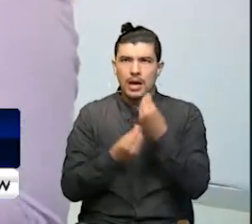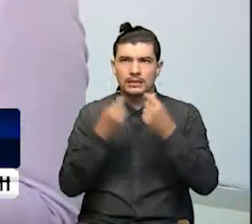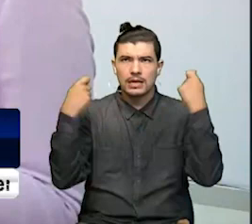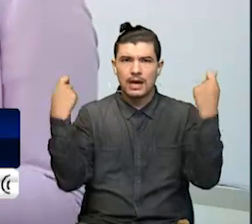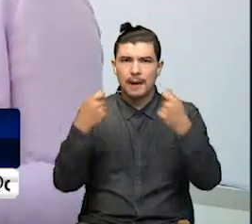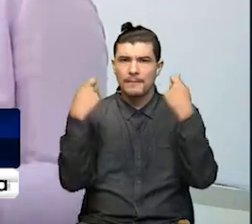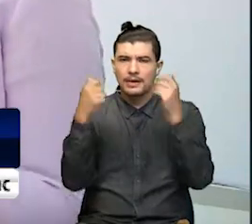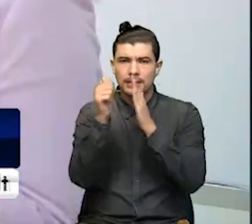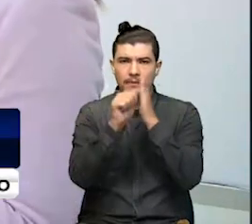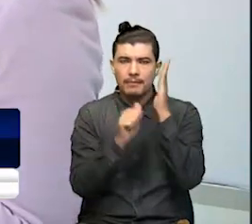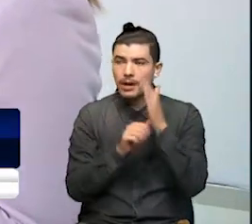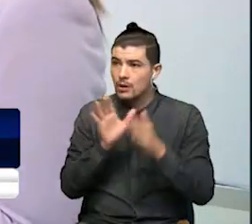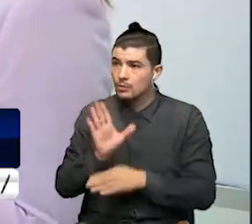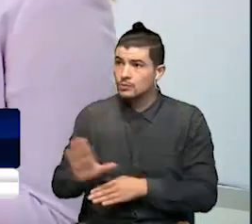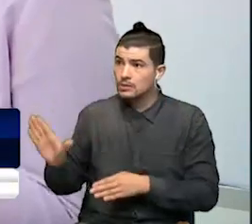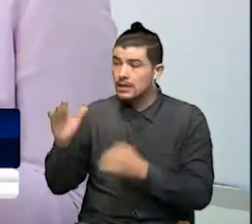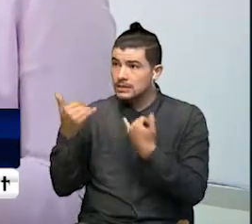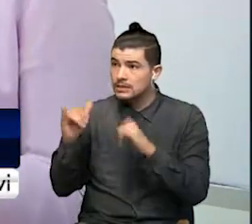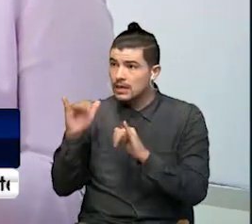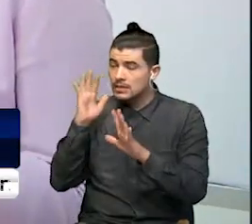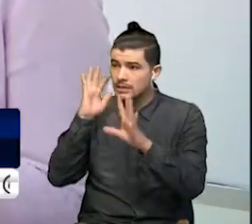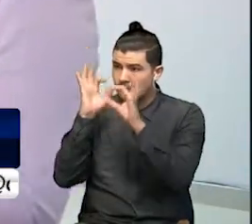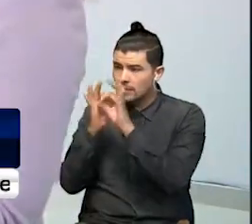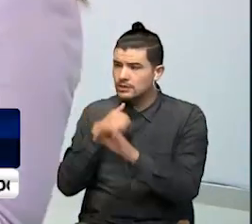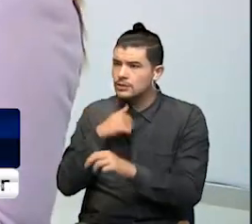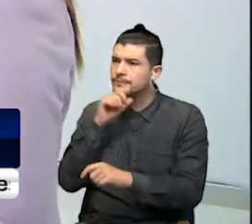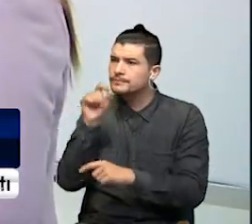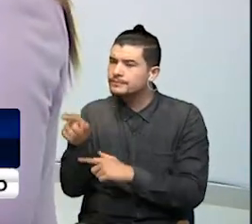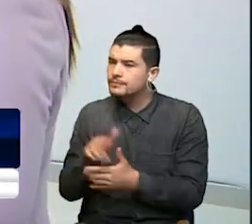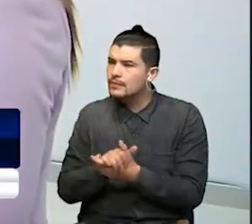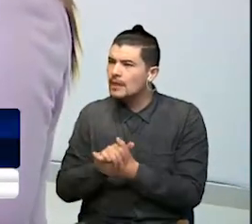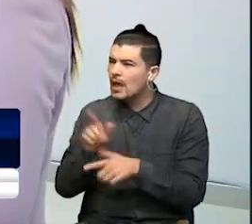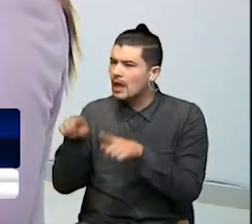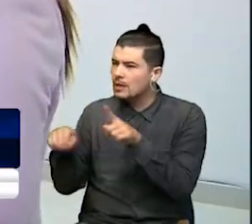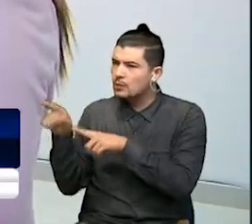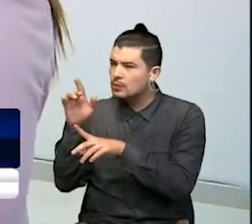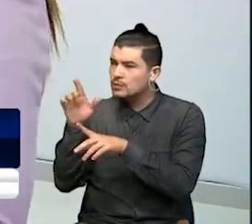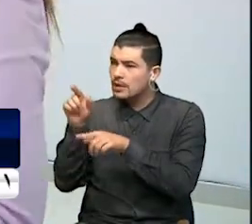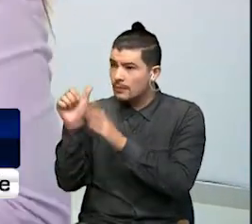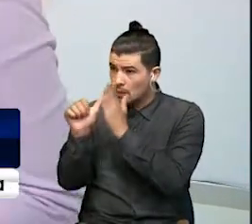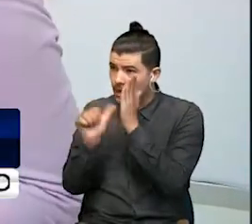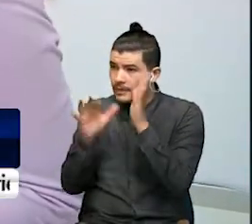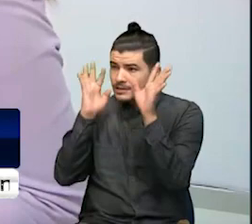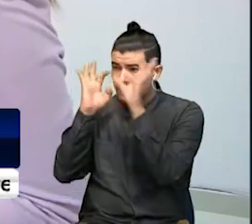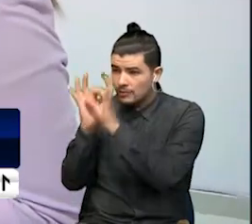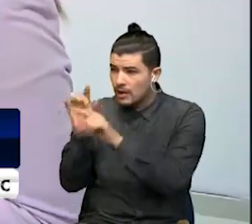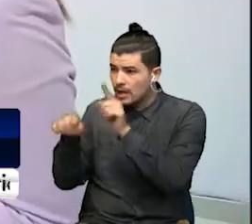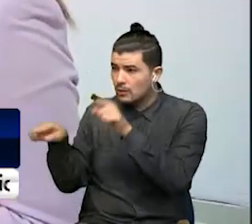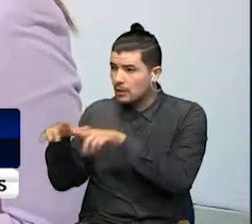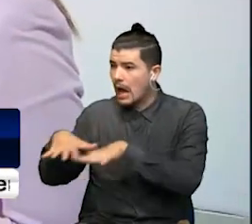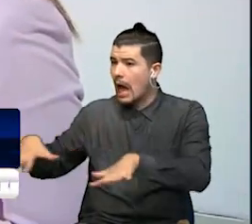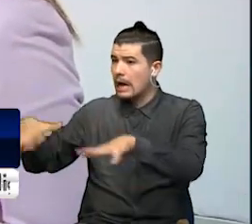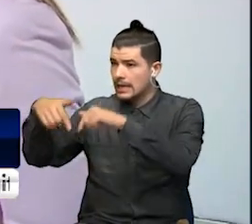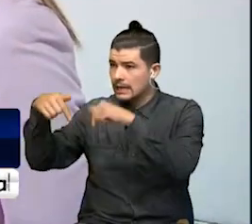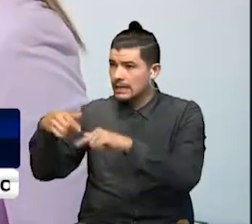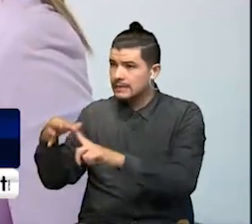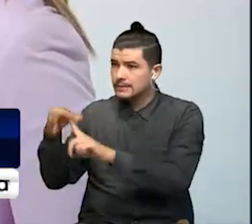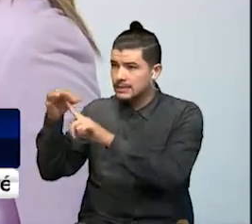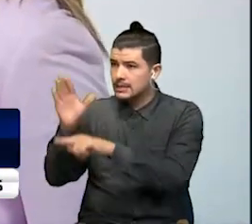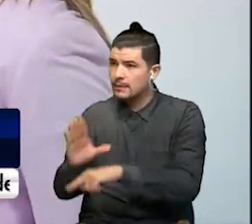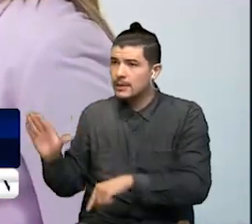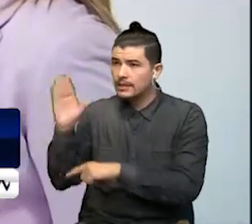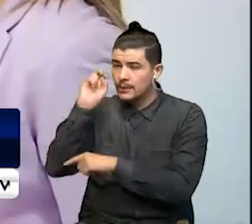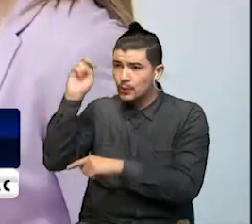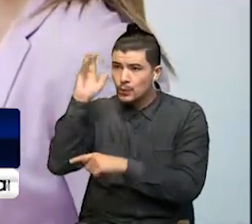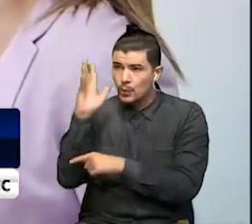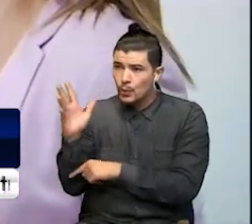se va a centrar de pronto ya para finalizar coronel en algunas zonas en específico el departamento nosotros tenemos